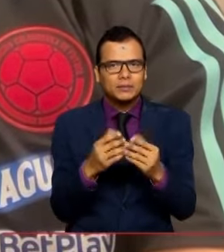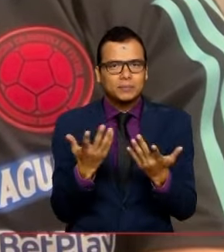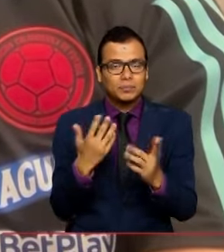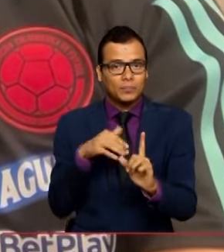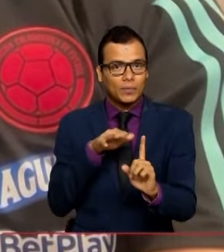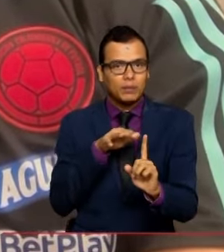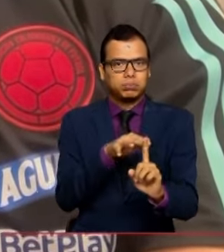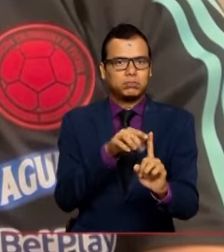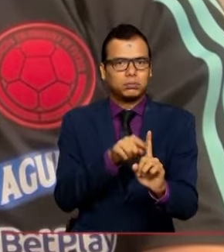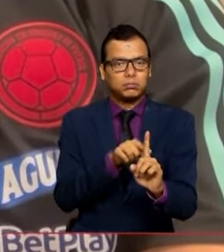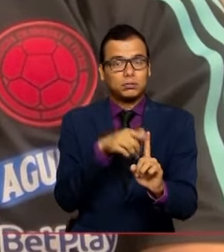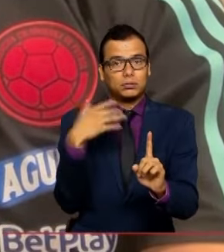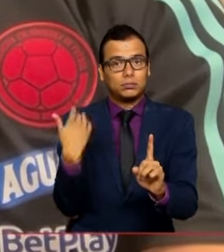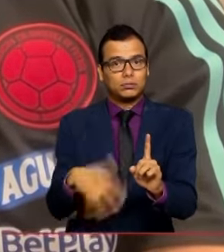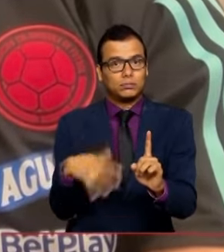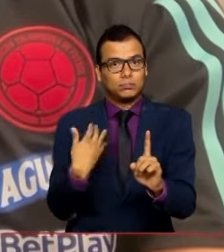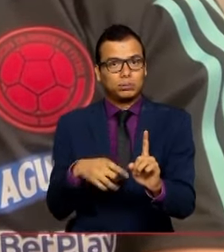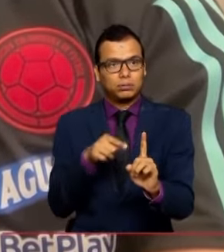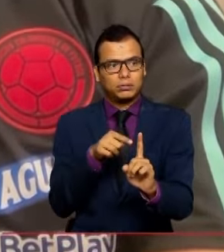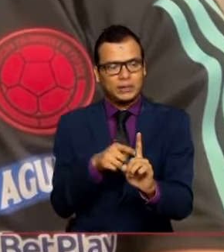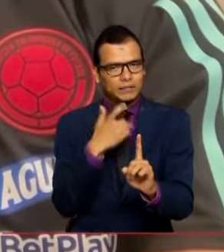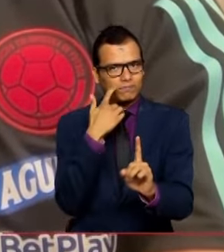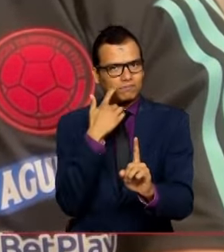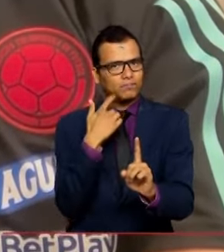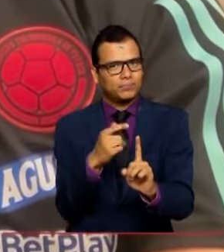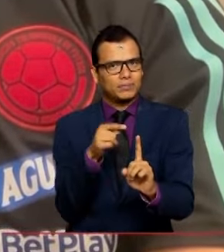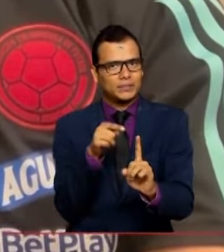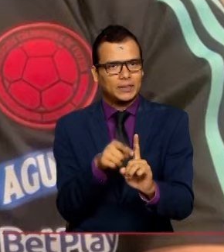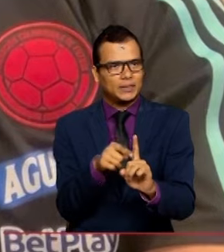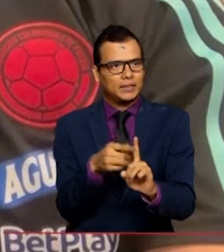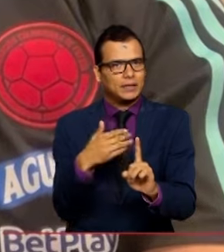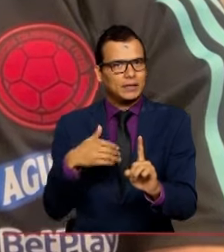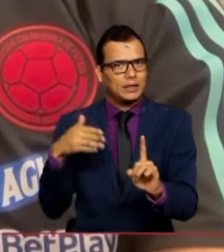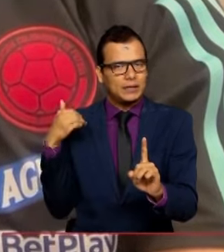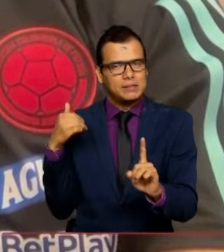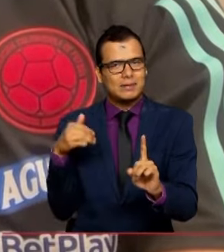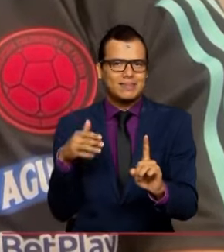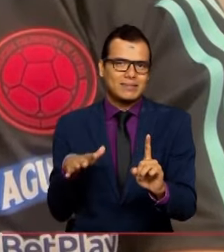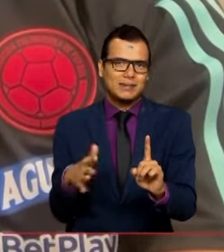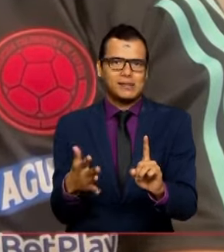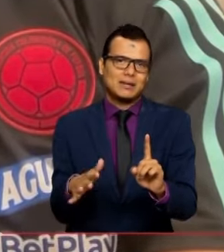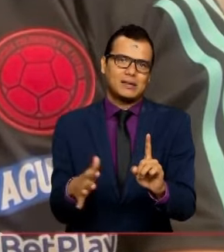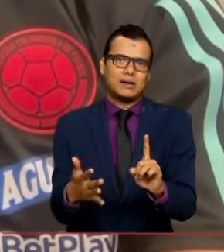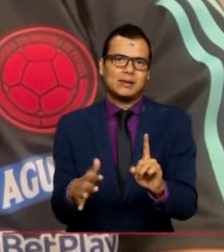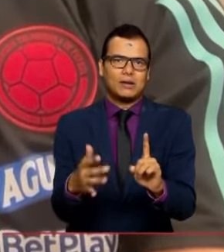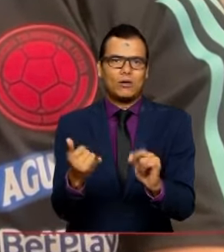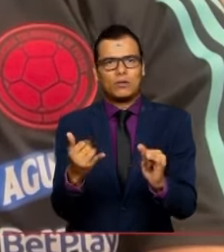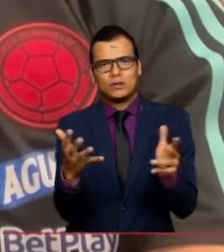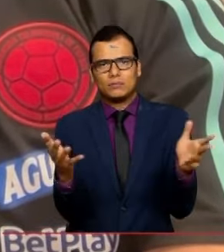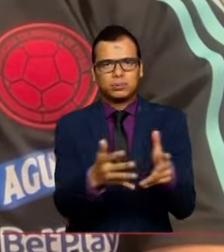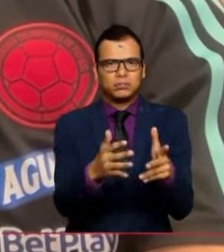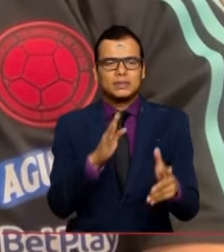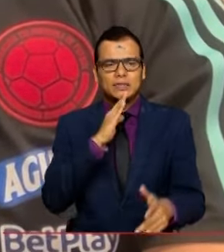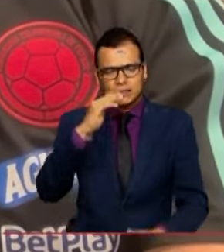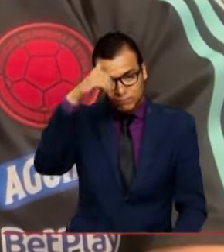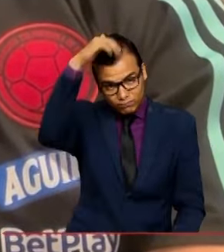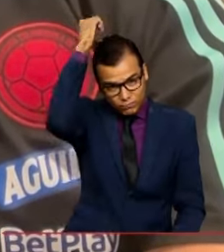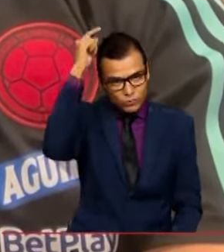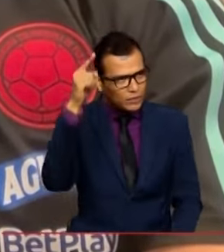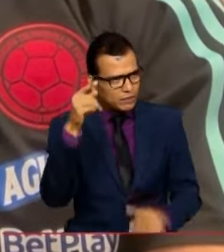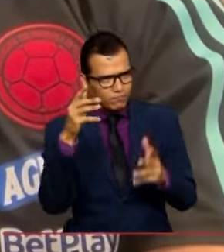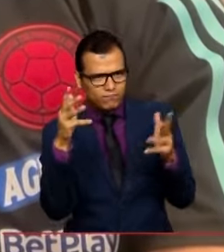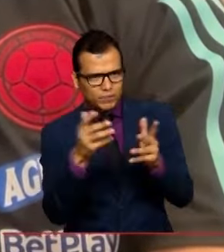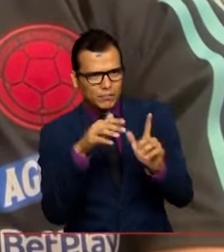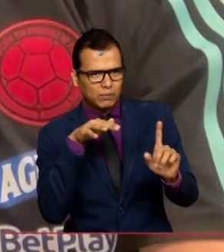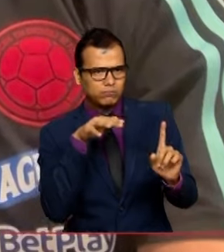jugador importante para el fútbol colombiano que estaba en un bache y que lo recuperaste futbolísticamente hablando, como es James Rodríguez.